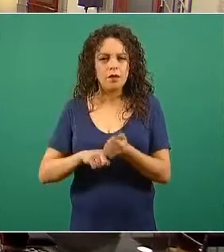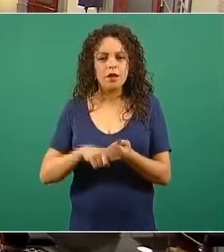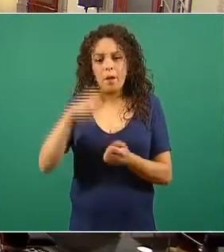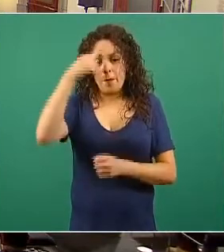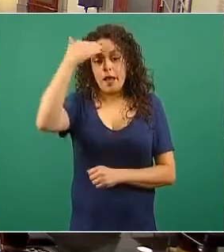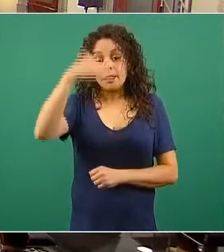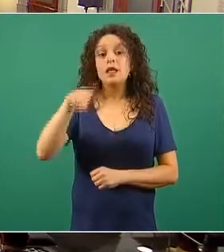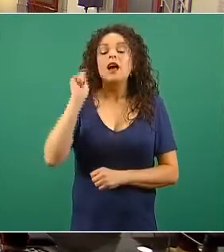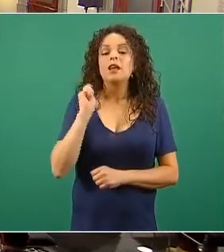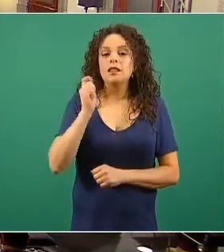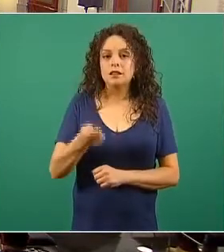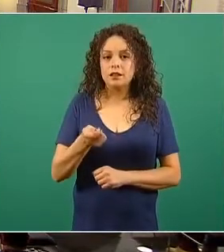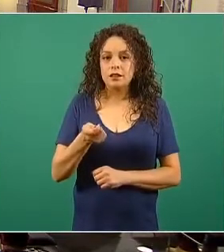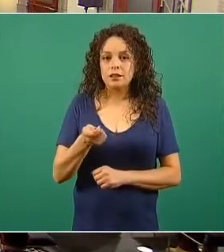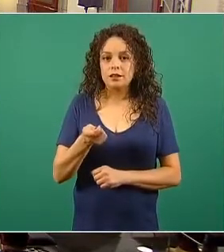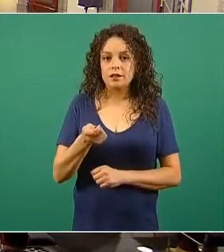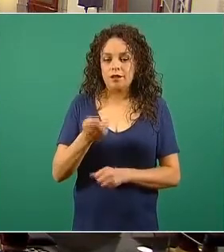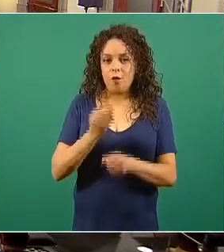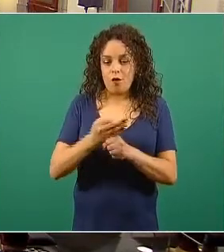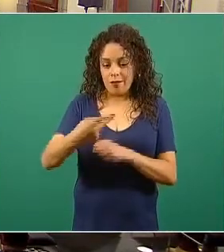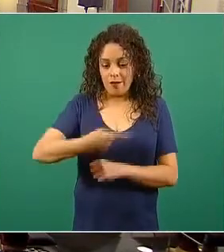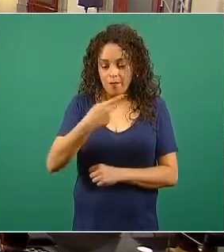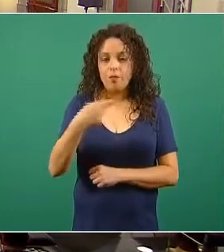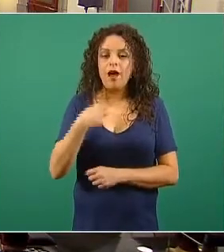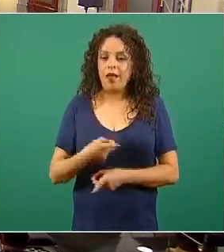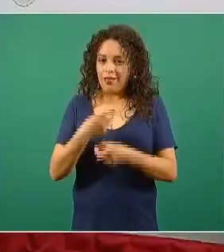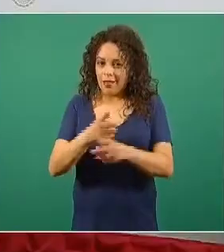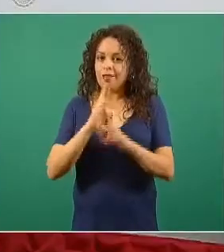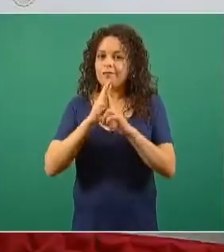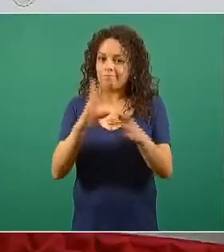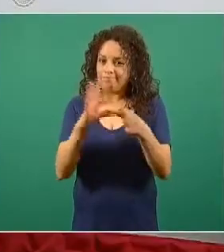se nos ha preguntado.